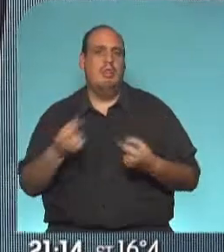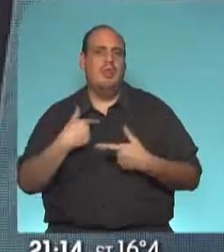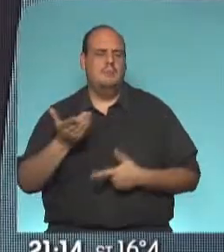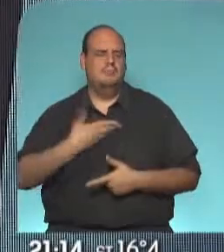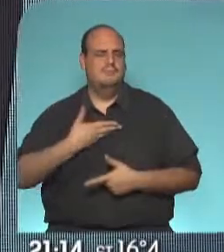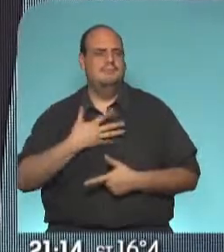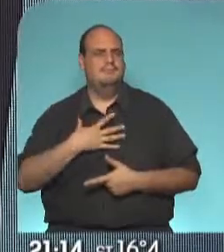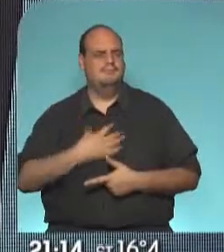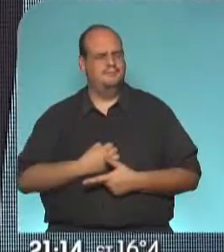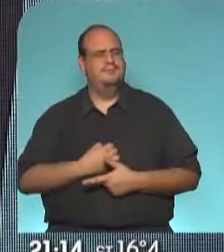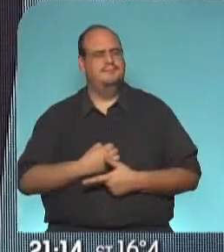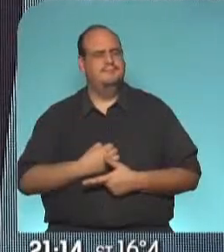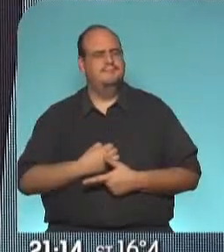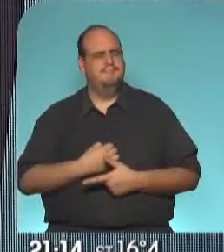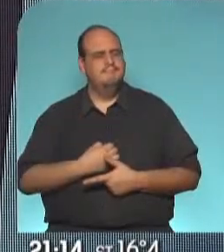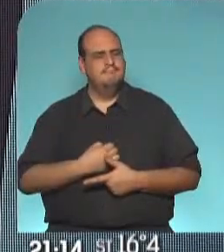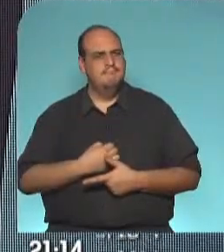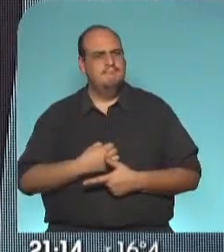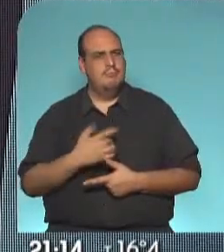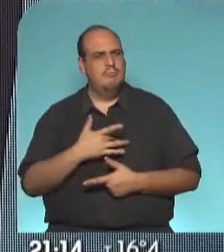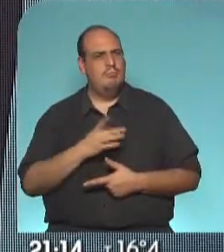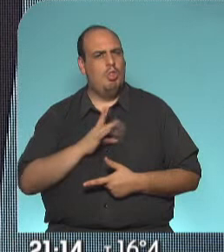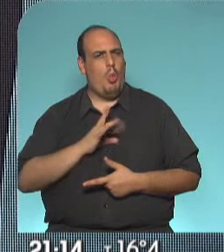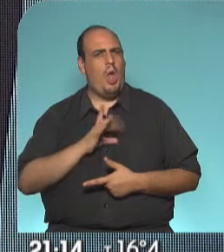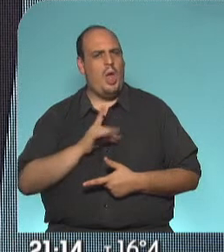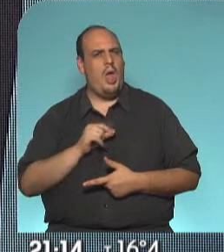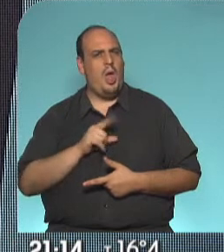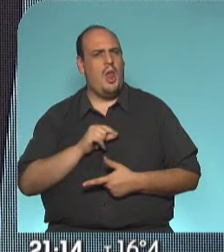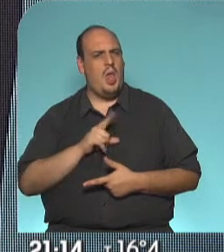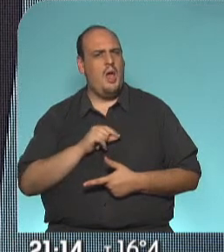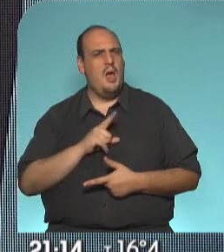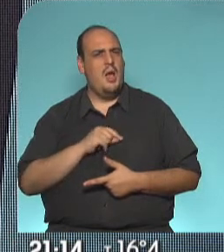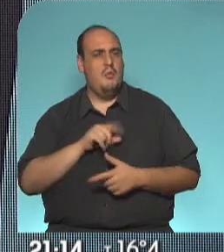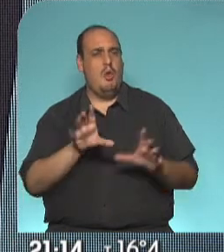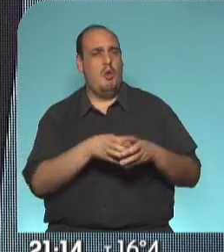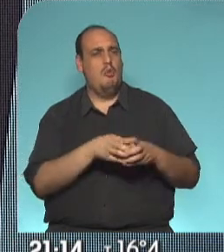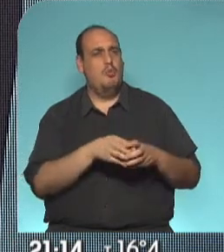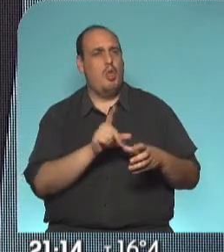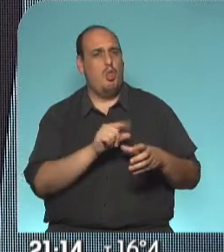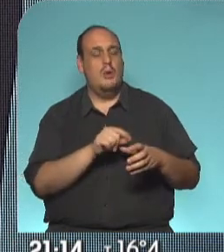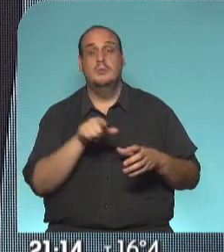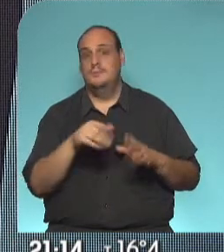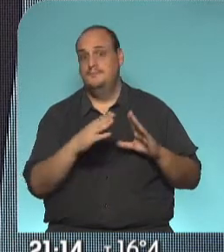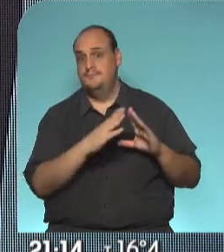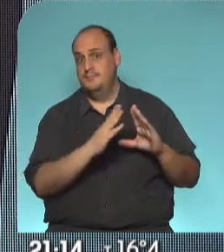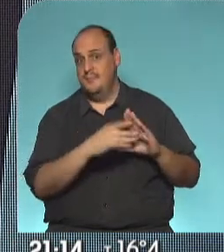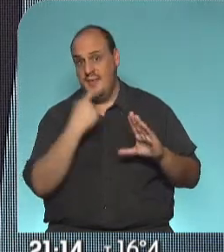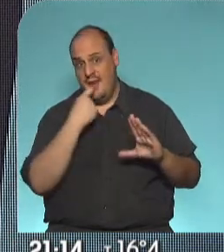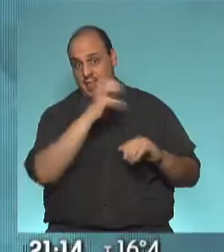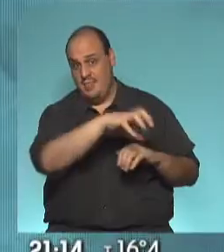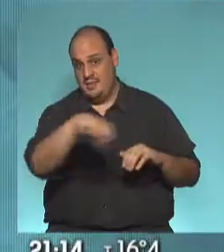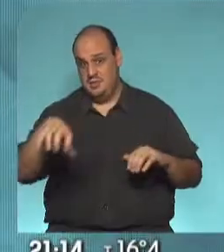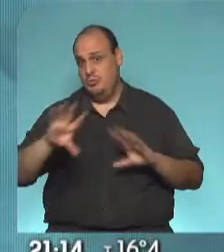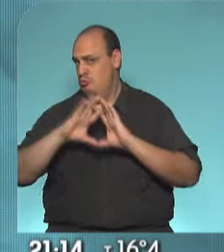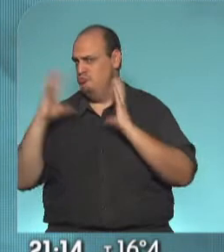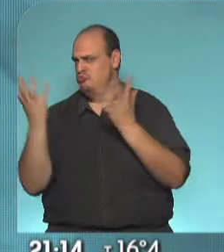de lleno, que nos pegan donde más duele, porque es esa parte de la población que es la que más duele. Es un problema, los geriátricos son un problema, han sido un problema en todo el